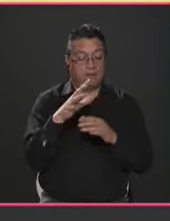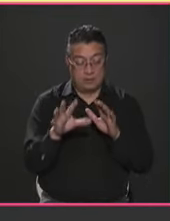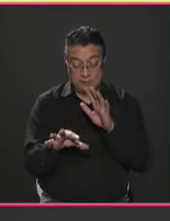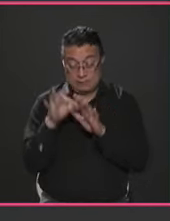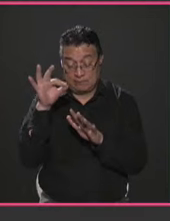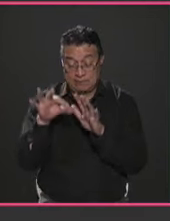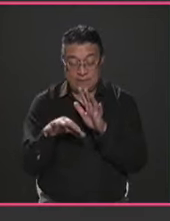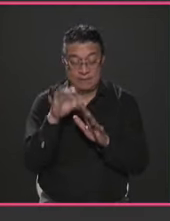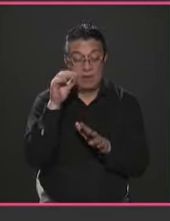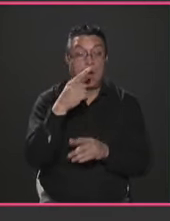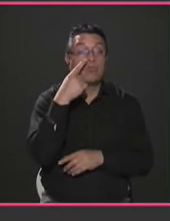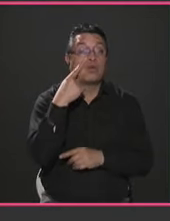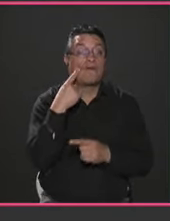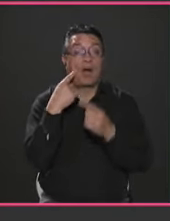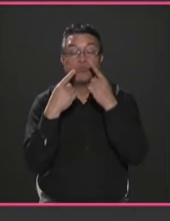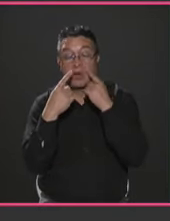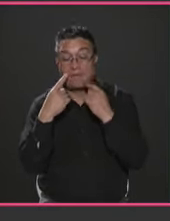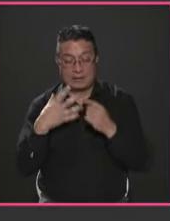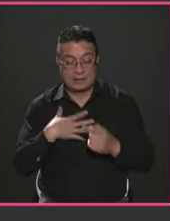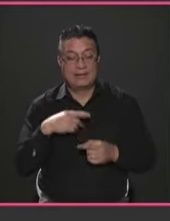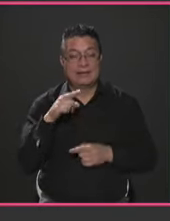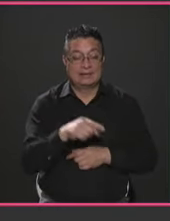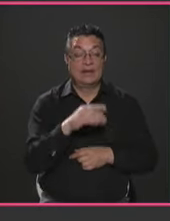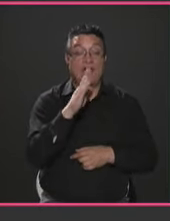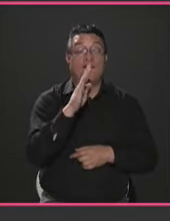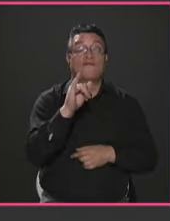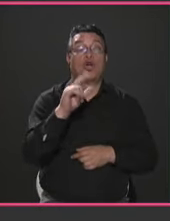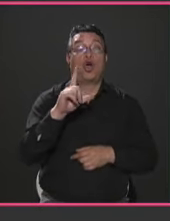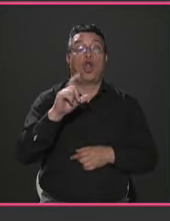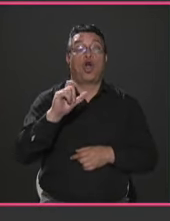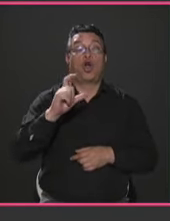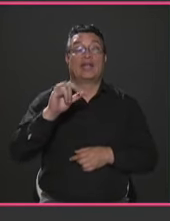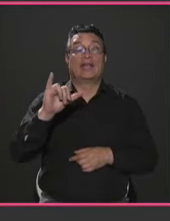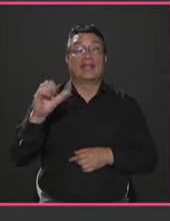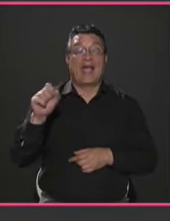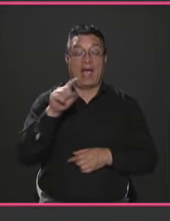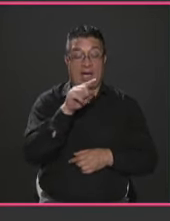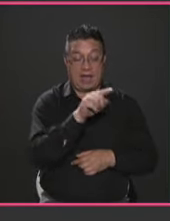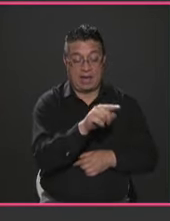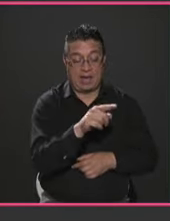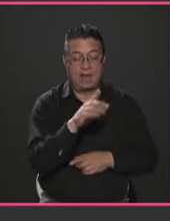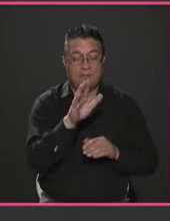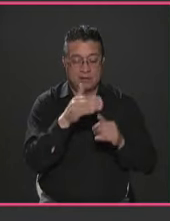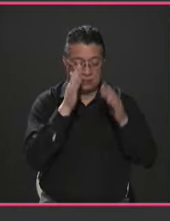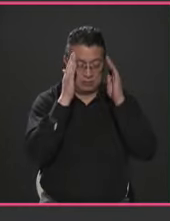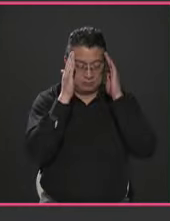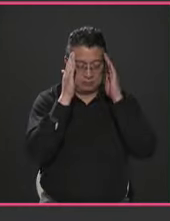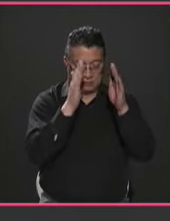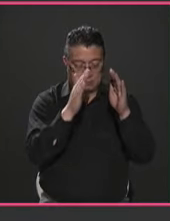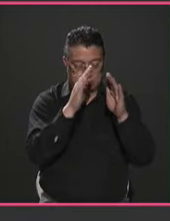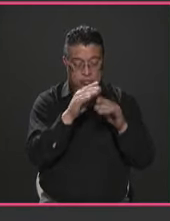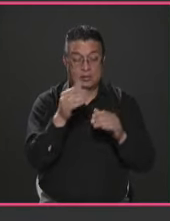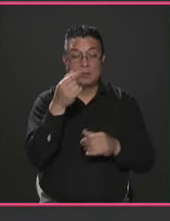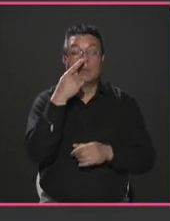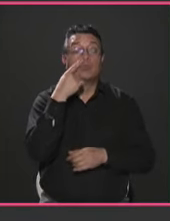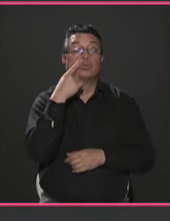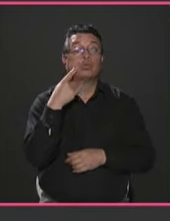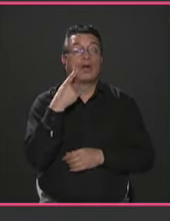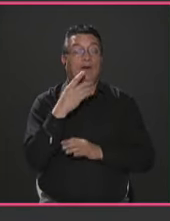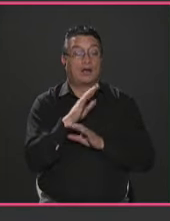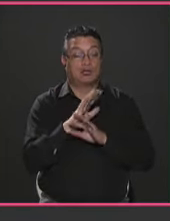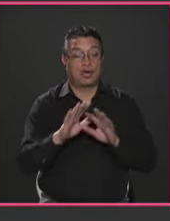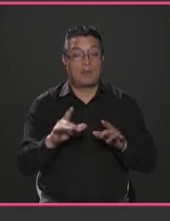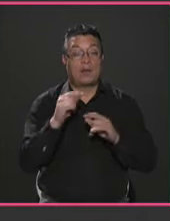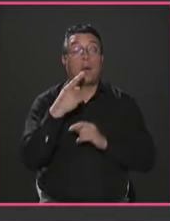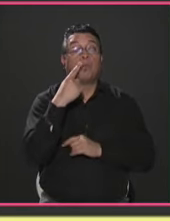y probarlos y aquí es donde la biología sigue el enfoque experimental